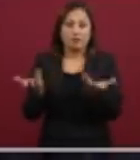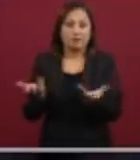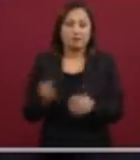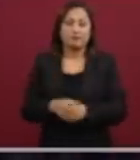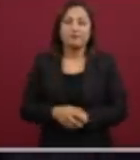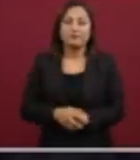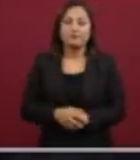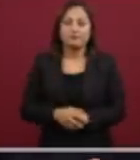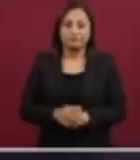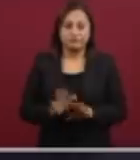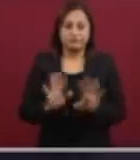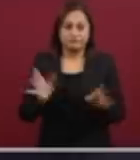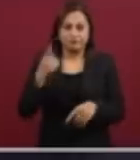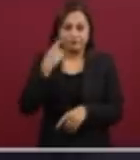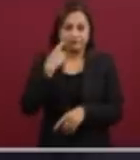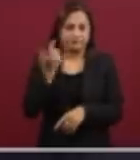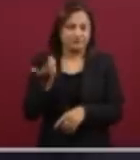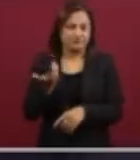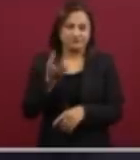Así,